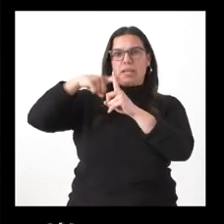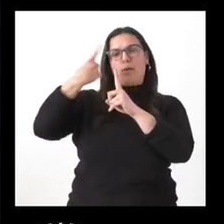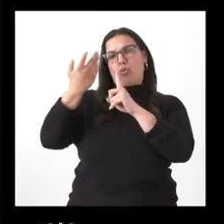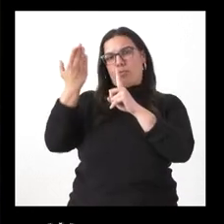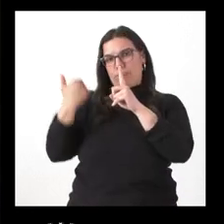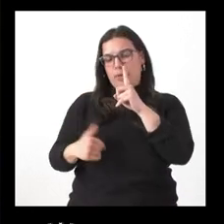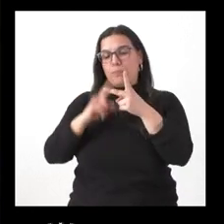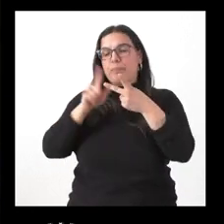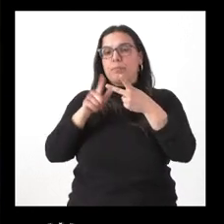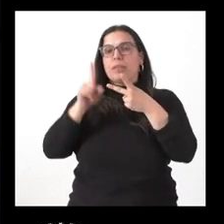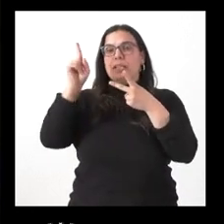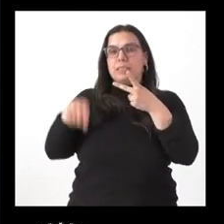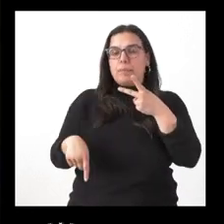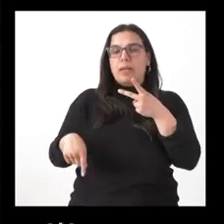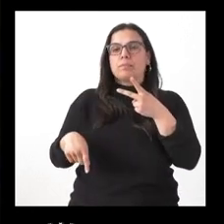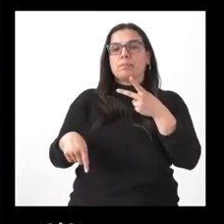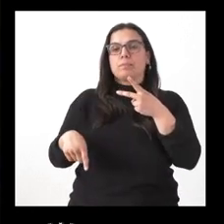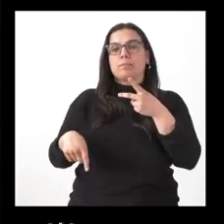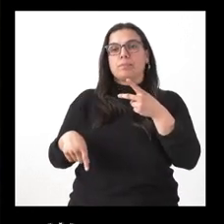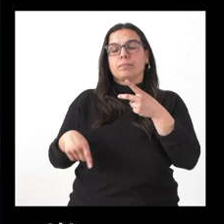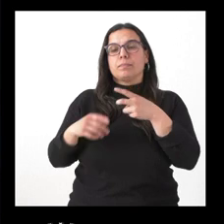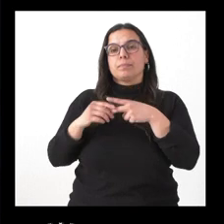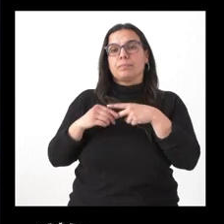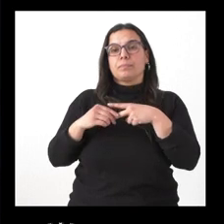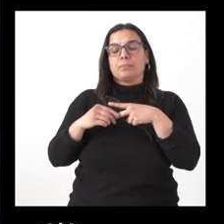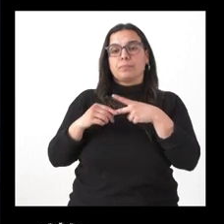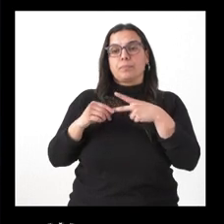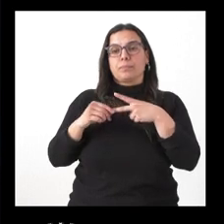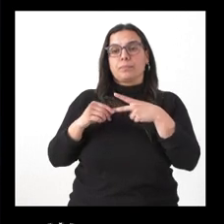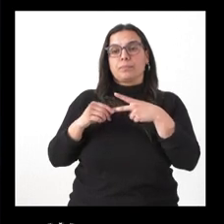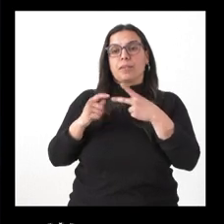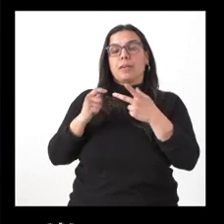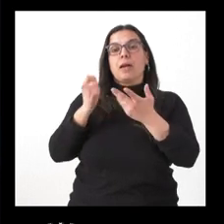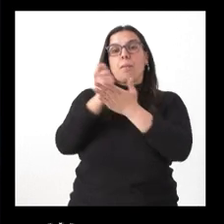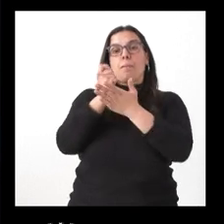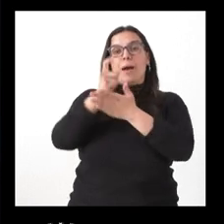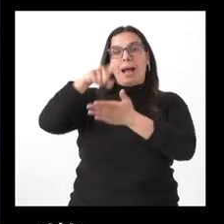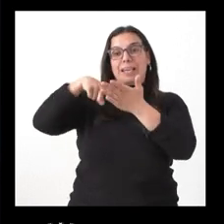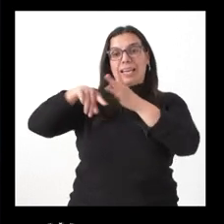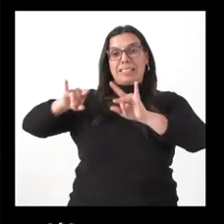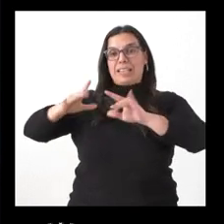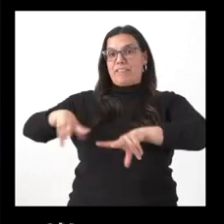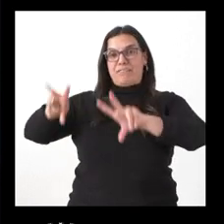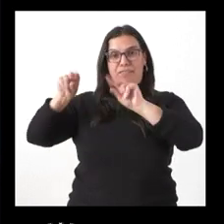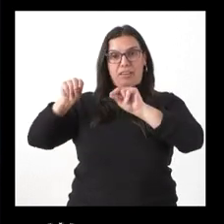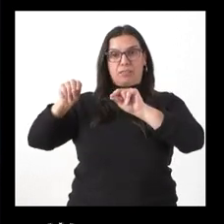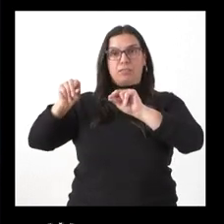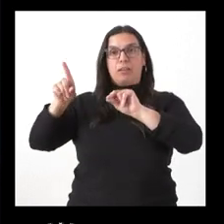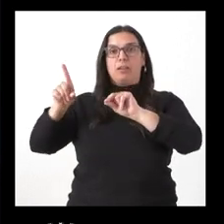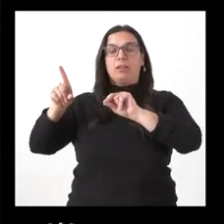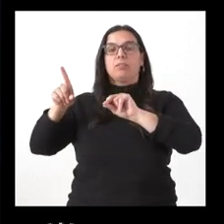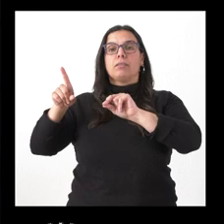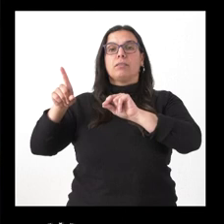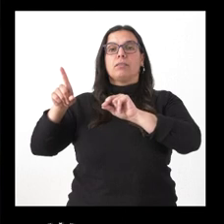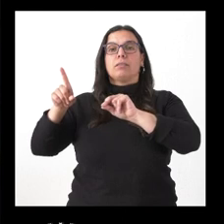menos en segundo lugar El hecho de que se dejará de pagar el alquiler de la sede y pasará al ser alquilado